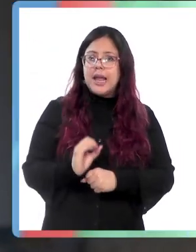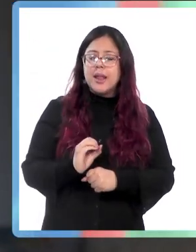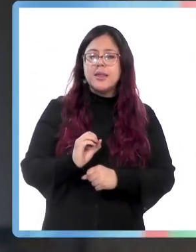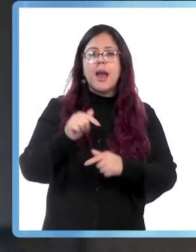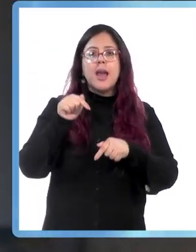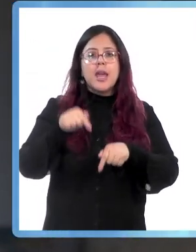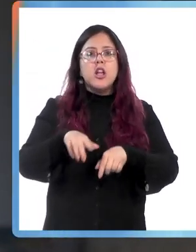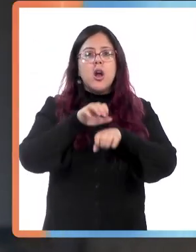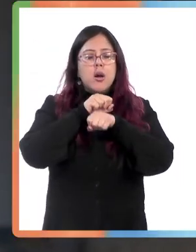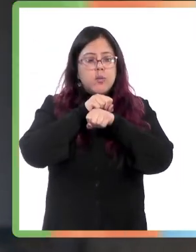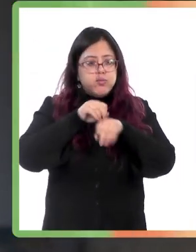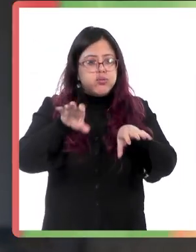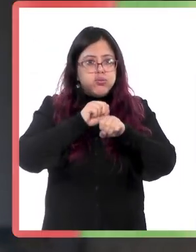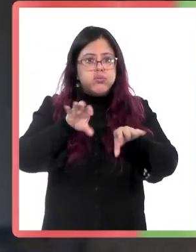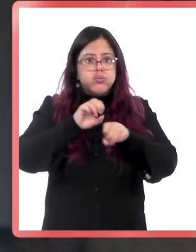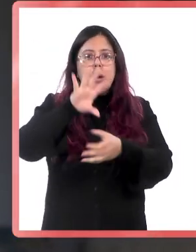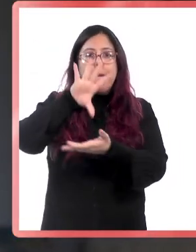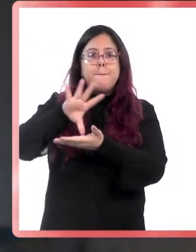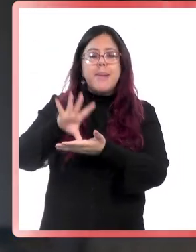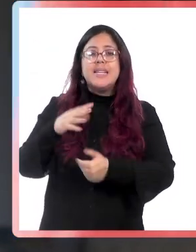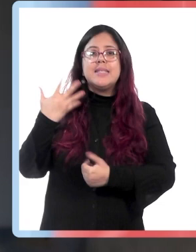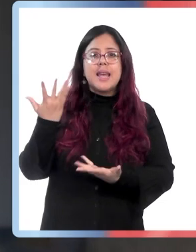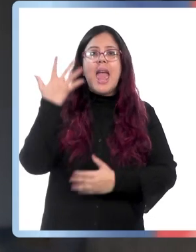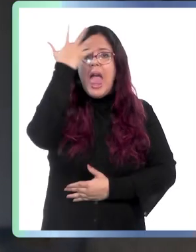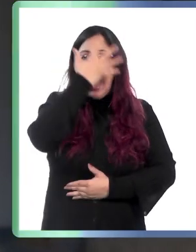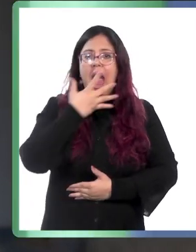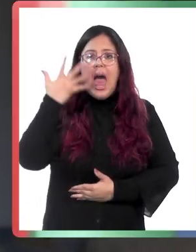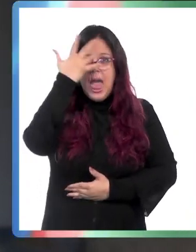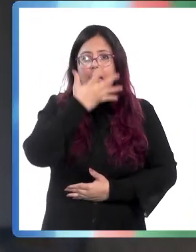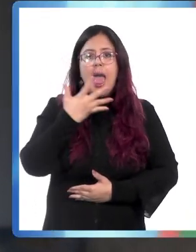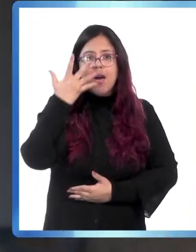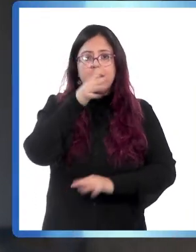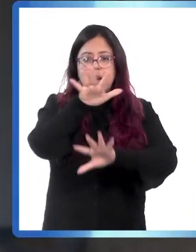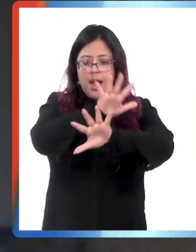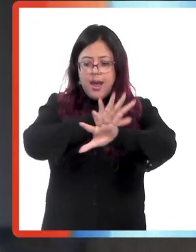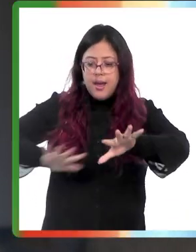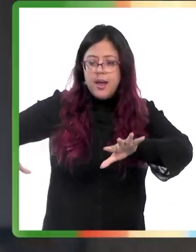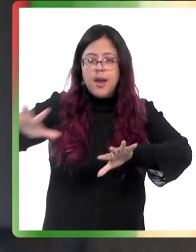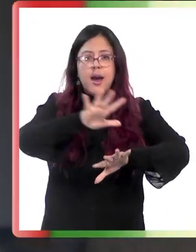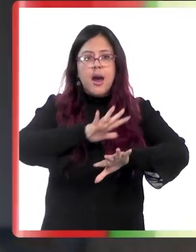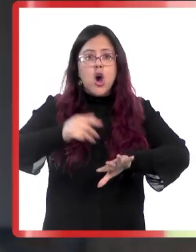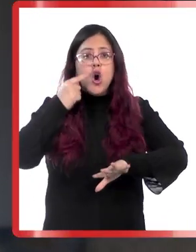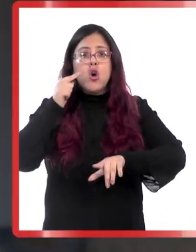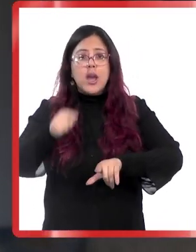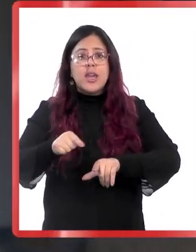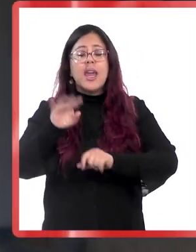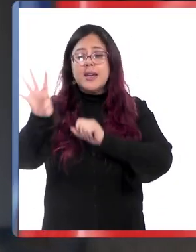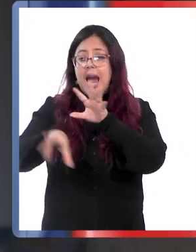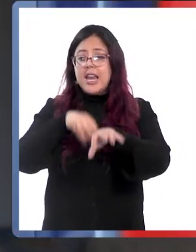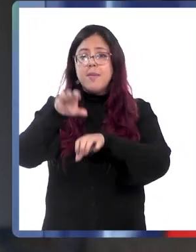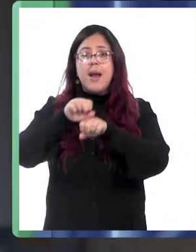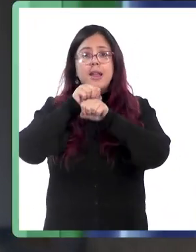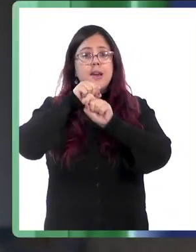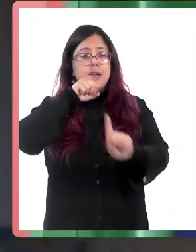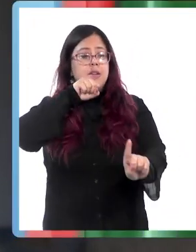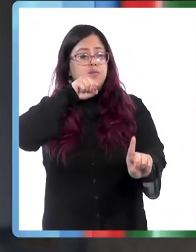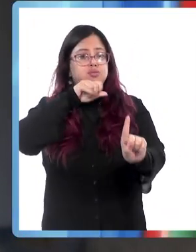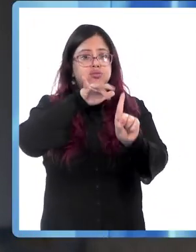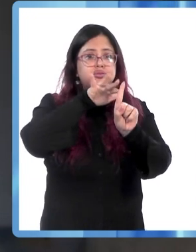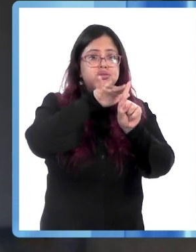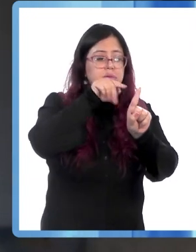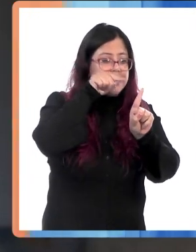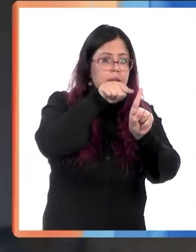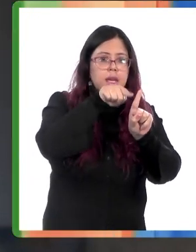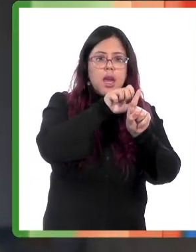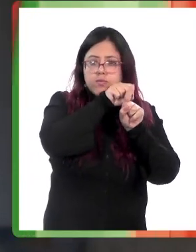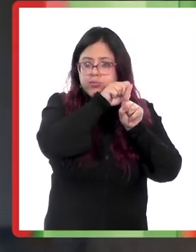menos, y que es endémica en varios países de África, sobre todo África Central y Occidental. Se transmite, como te decía, de animales a personas o después de